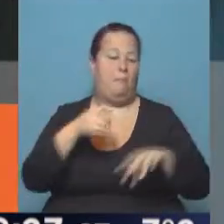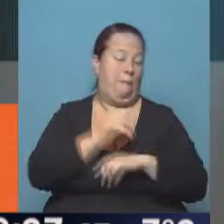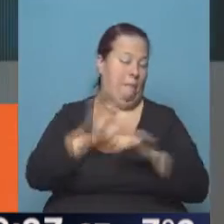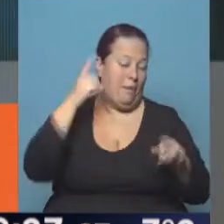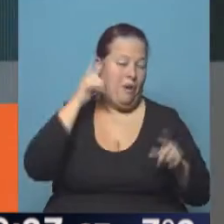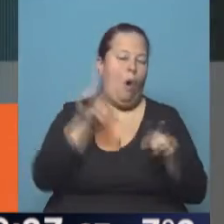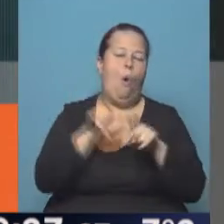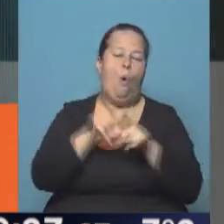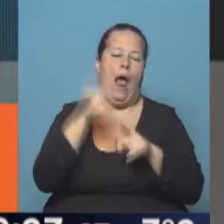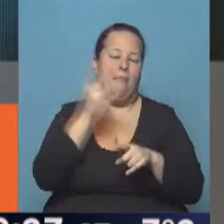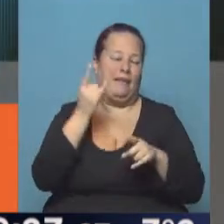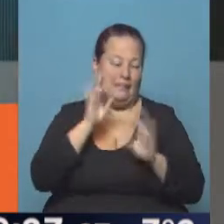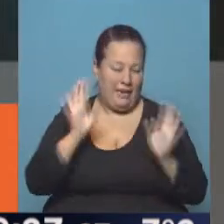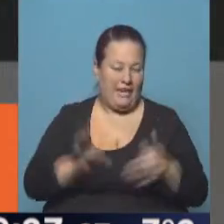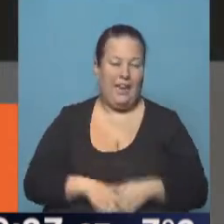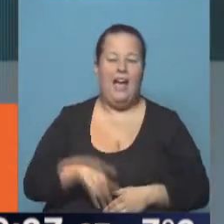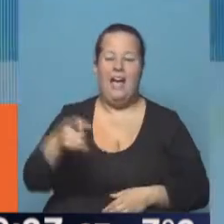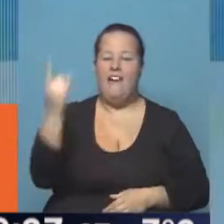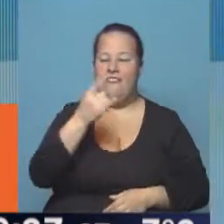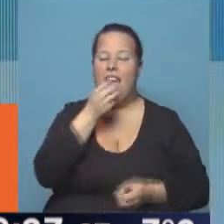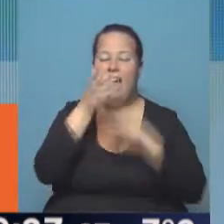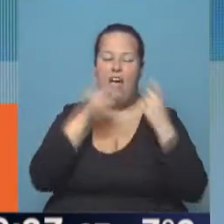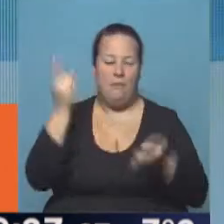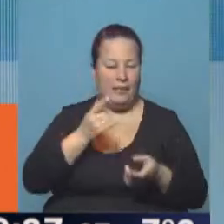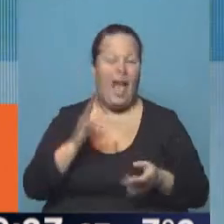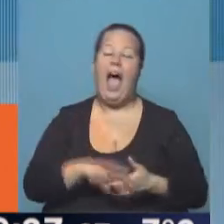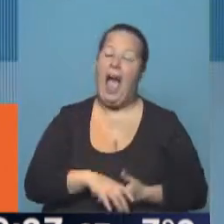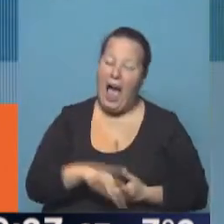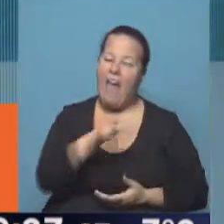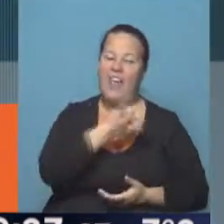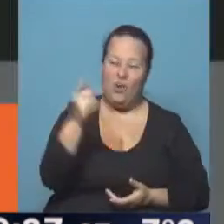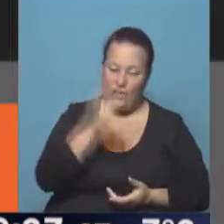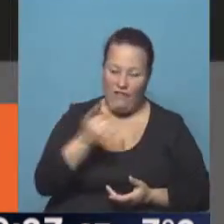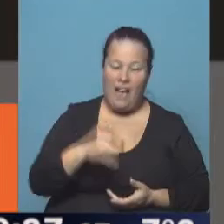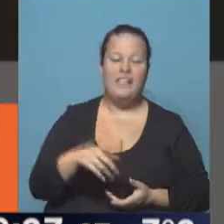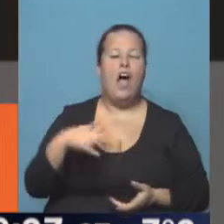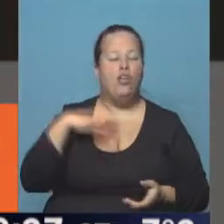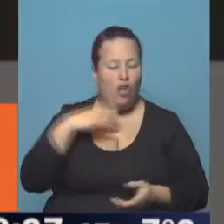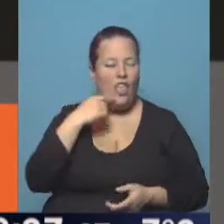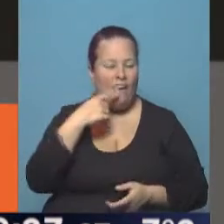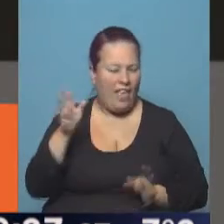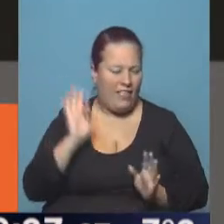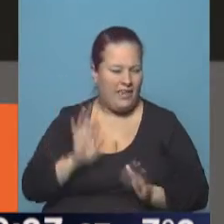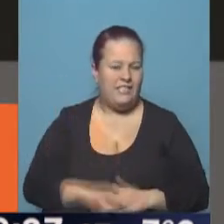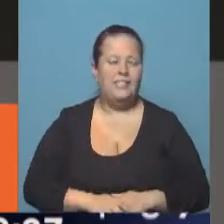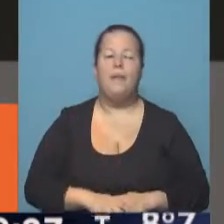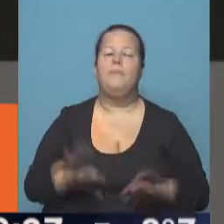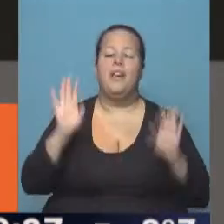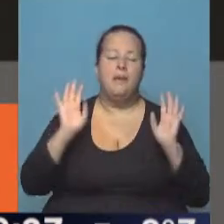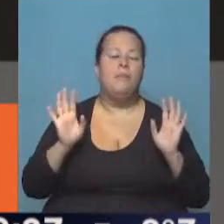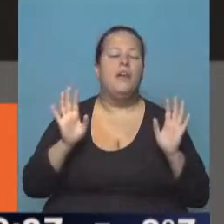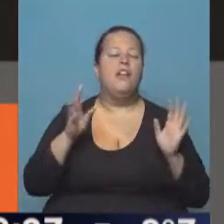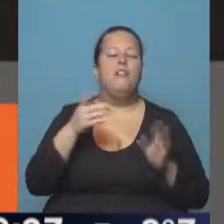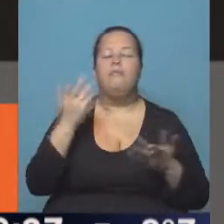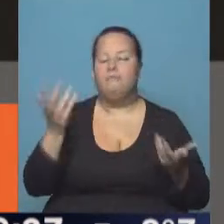de los casos, como que era una mentira, como que era un falso testimonio, la denuncia es falsa, todavía lo siguen diciendo. Pero y